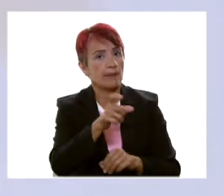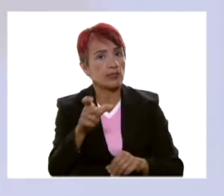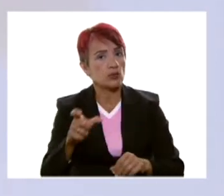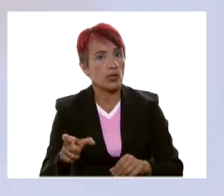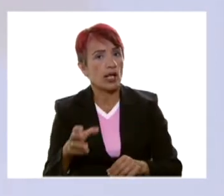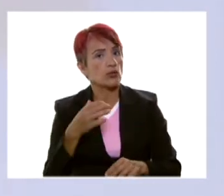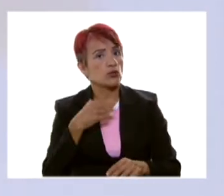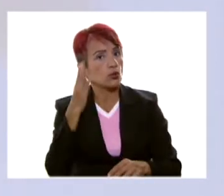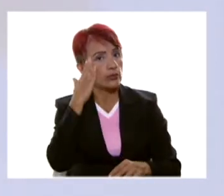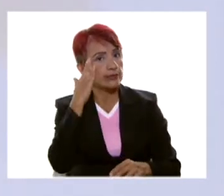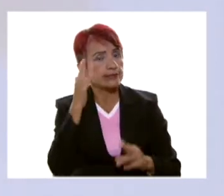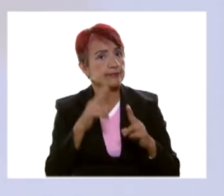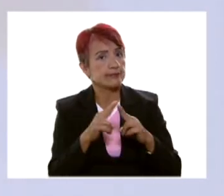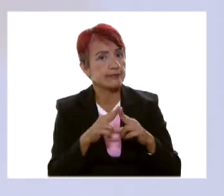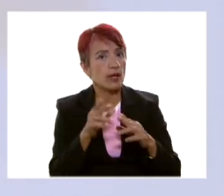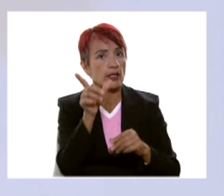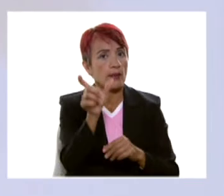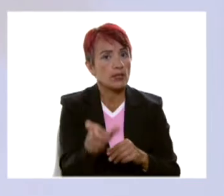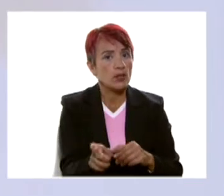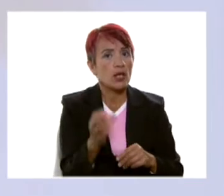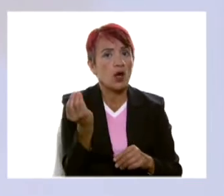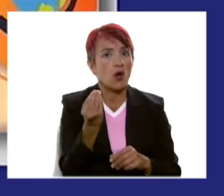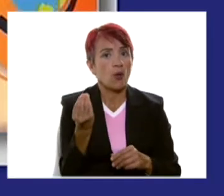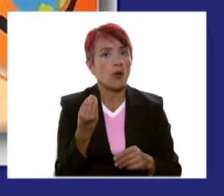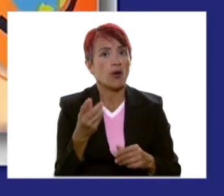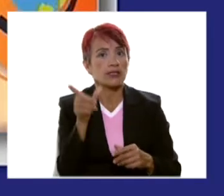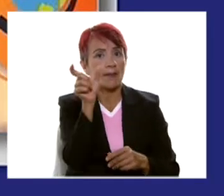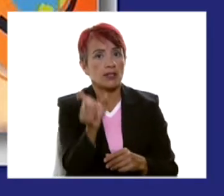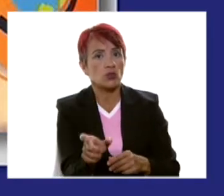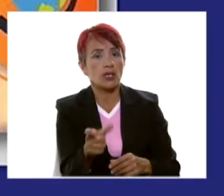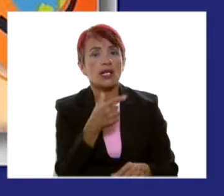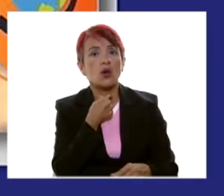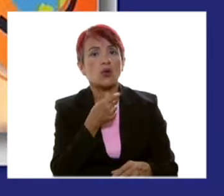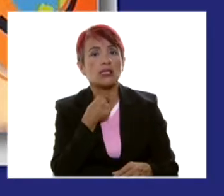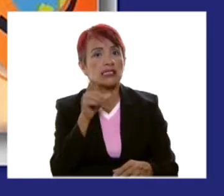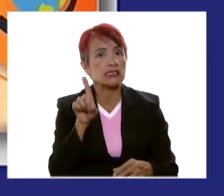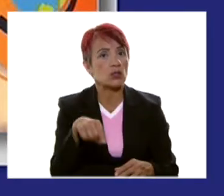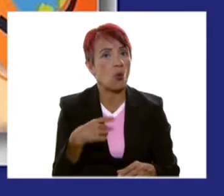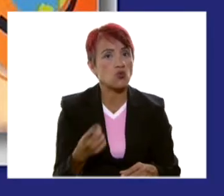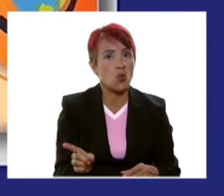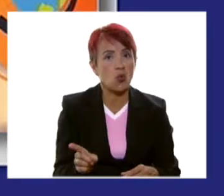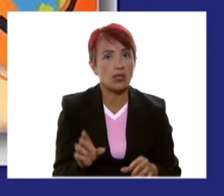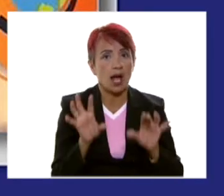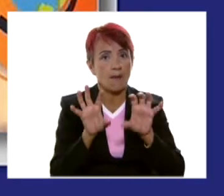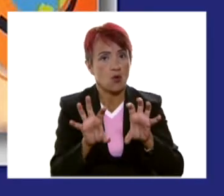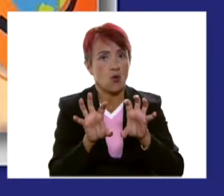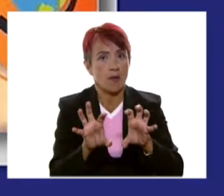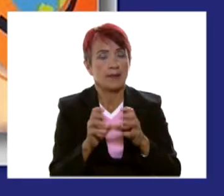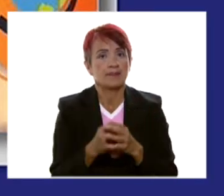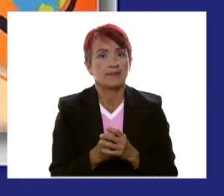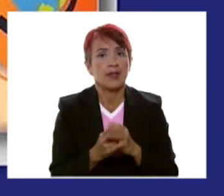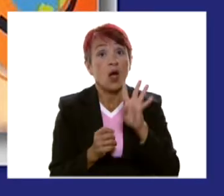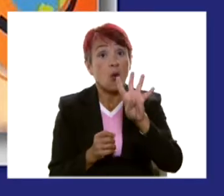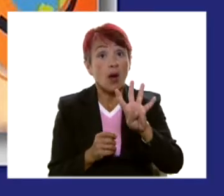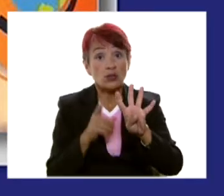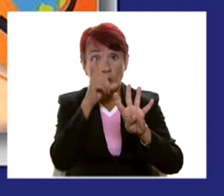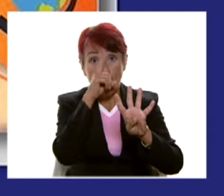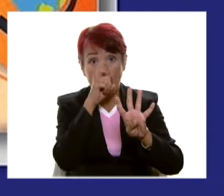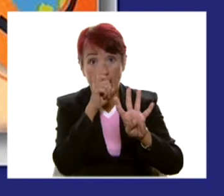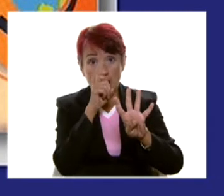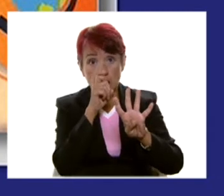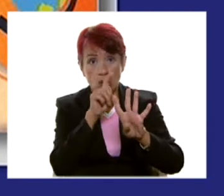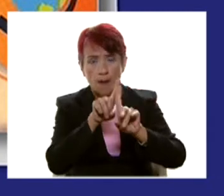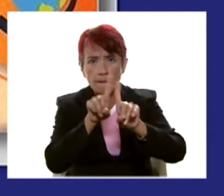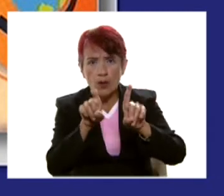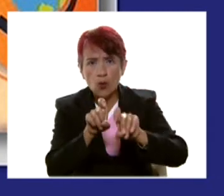la persona y cómo puede ser afectada a través de ciertas situaciones. Para cuarto año vamos a realizar preguntas